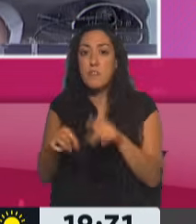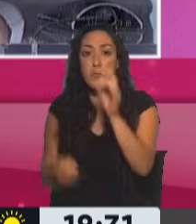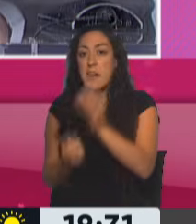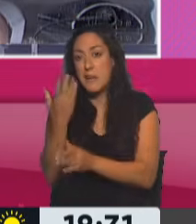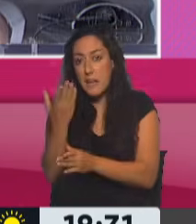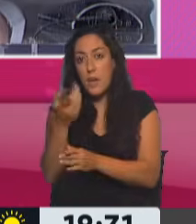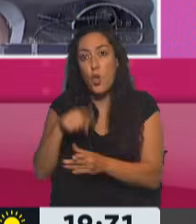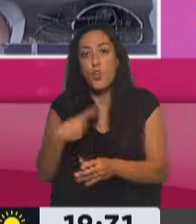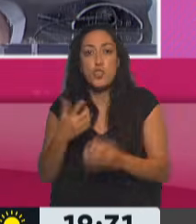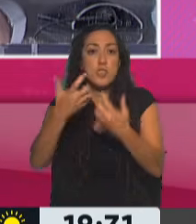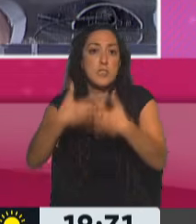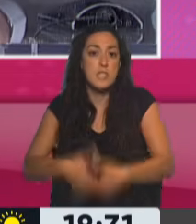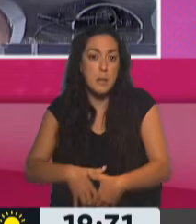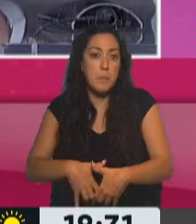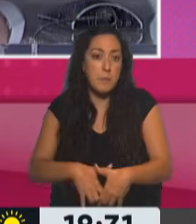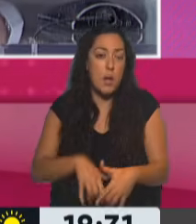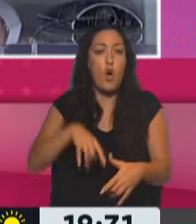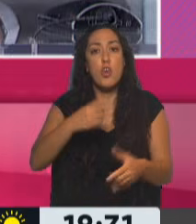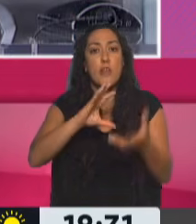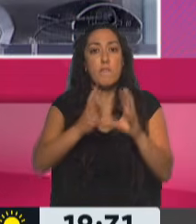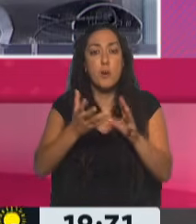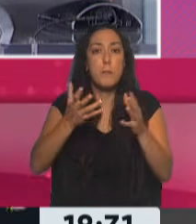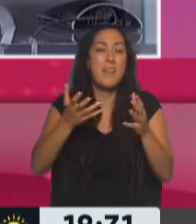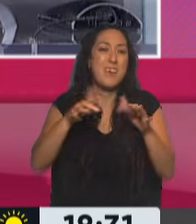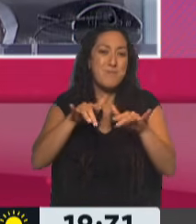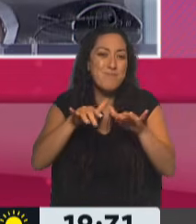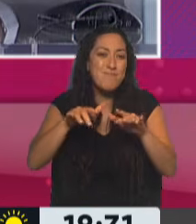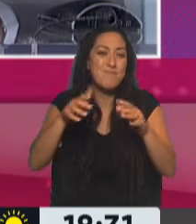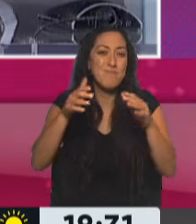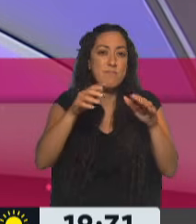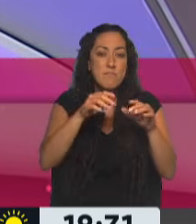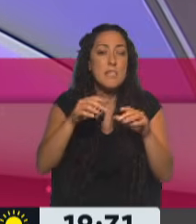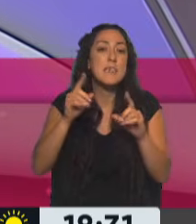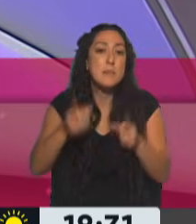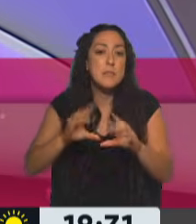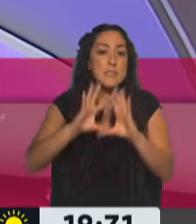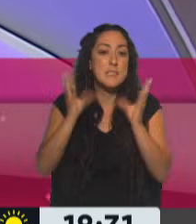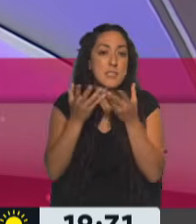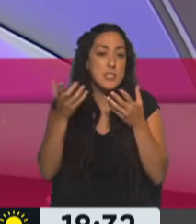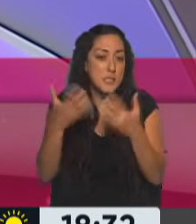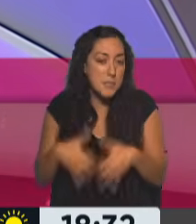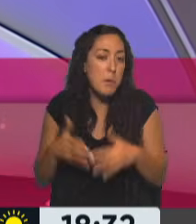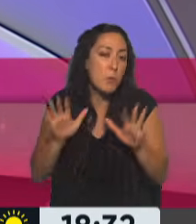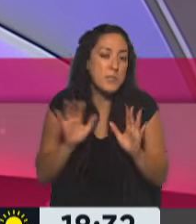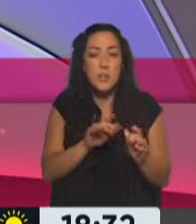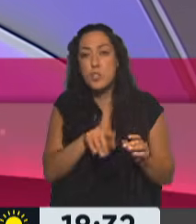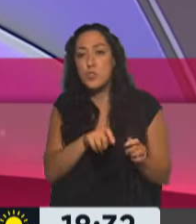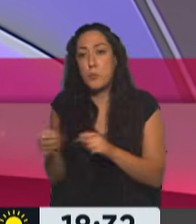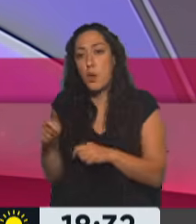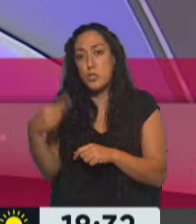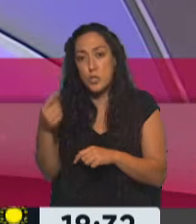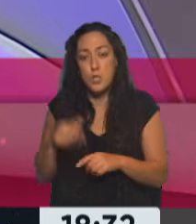con otro mecanismo, con otros algoritmos y desde otro lugar en el sistema internacional. Incluso puede haber padres que, ya sabemos que hay padres que